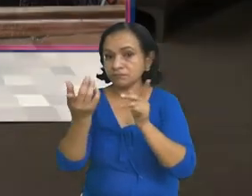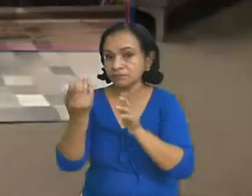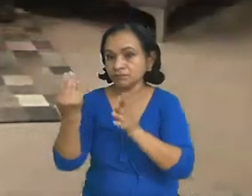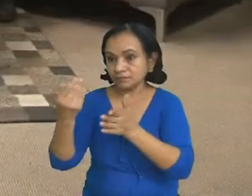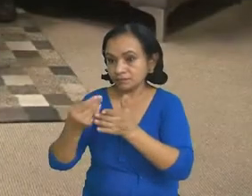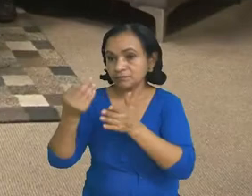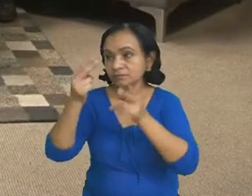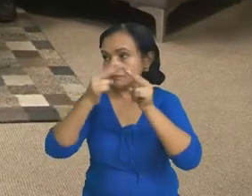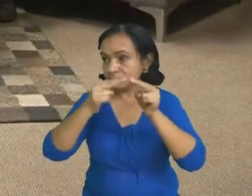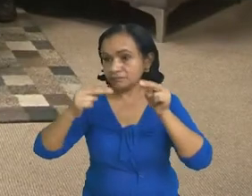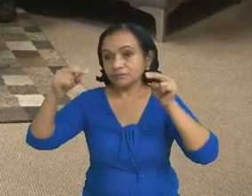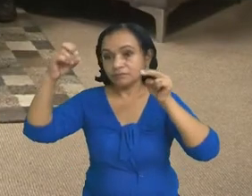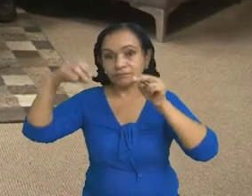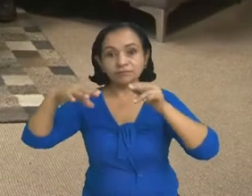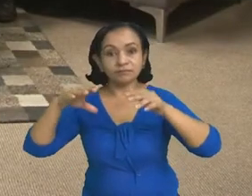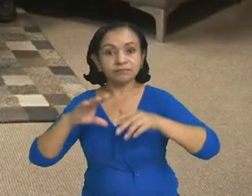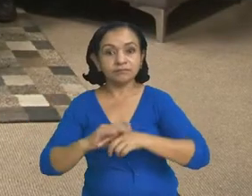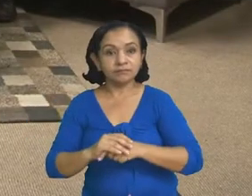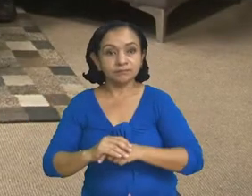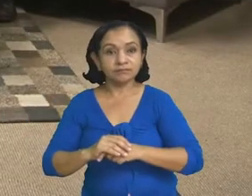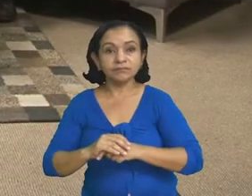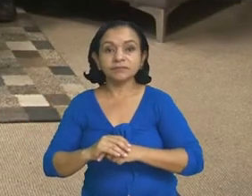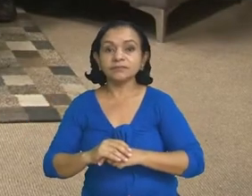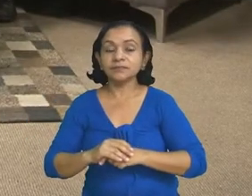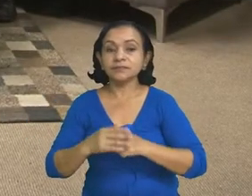de energía, ¿verdad?